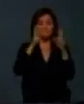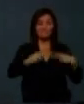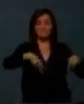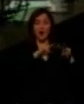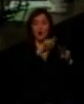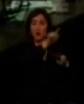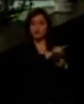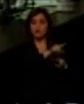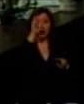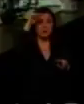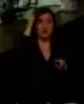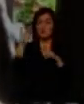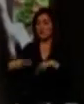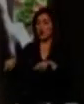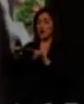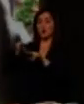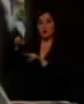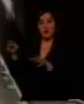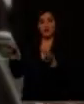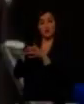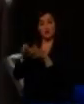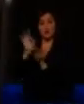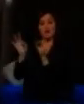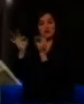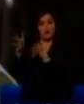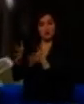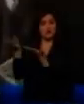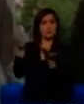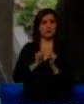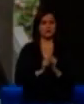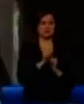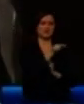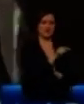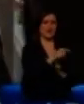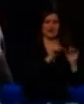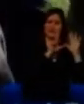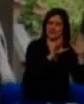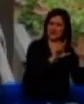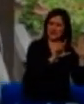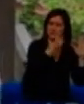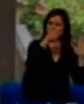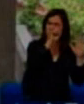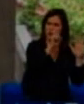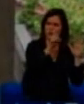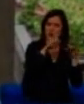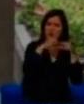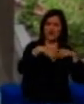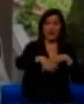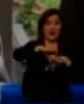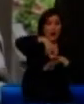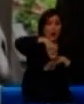maneja el gobierno y el Congope. El ministro dice que nos debe $7 millones por riego. Nosotros estamos hablando en términos de